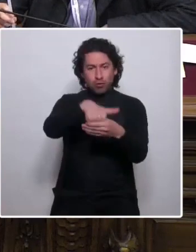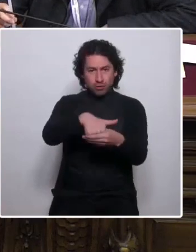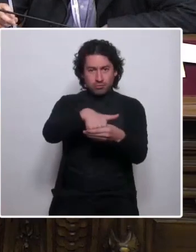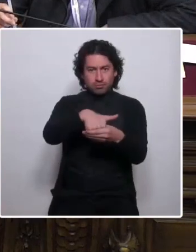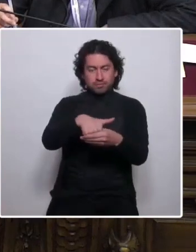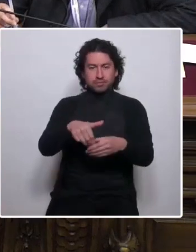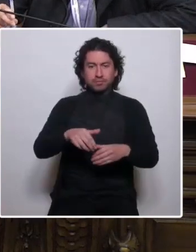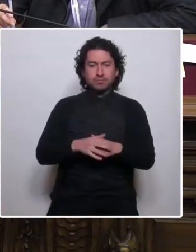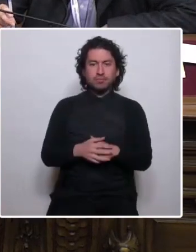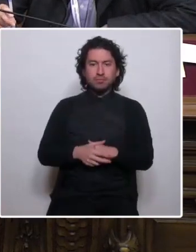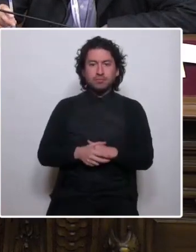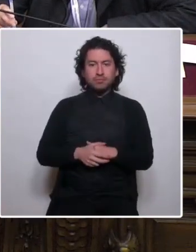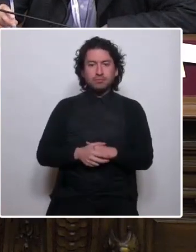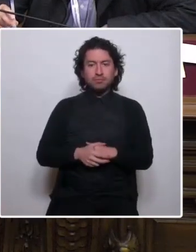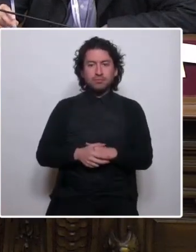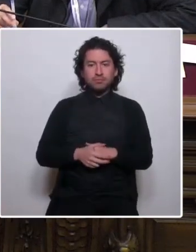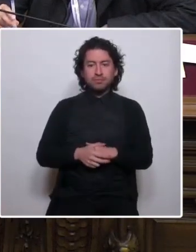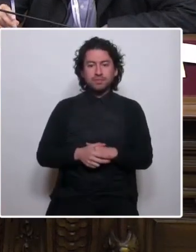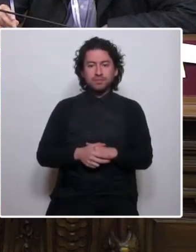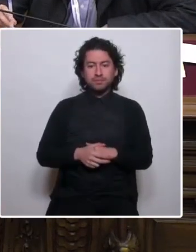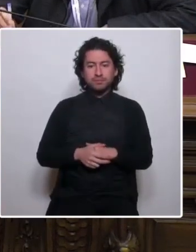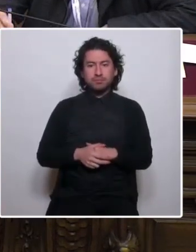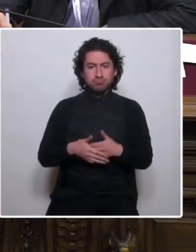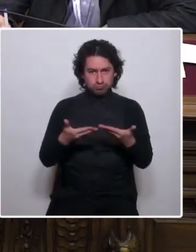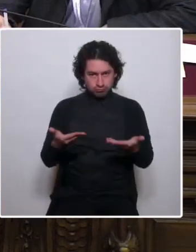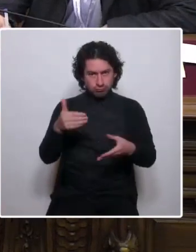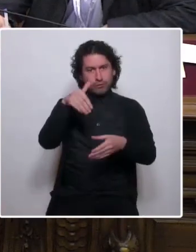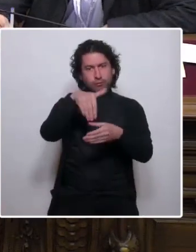momento. En votación.